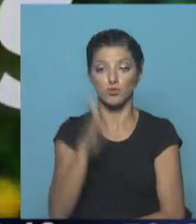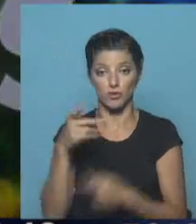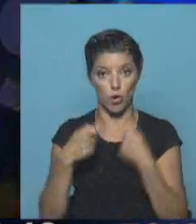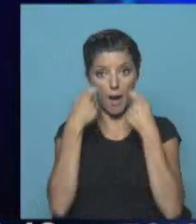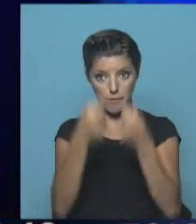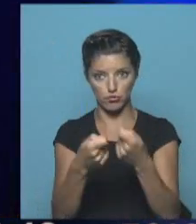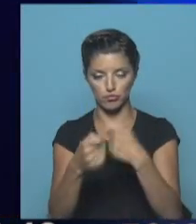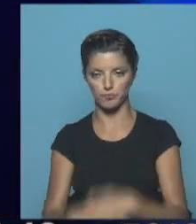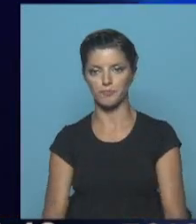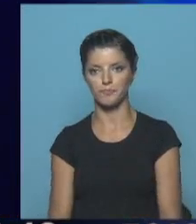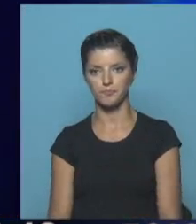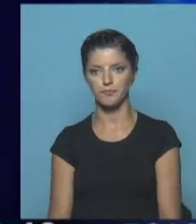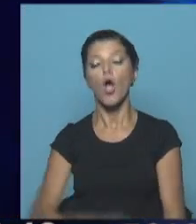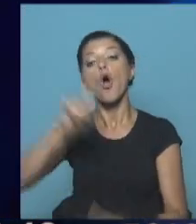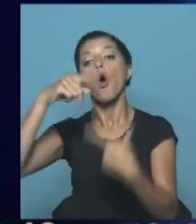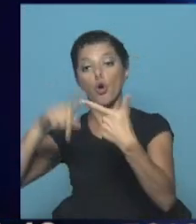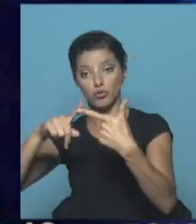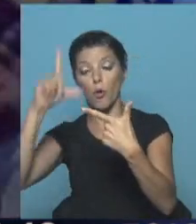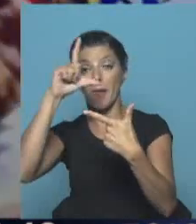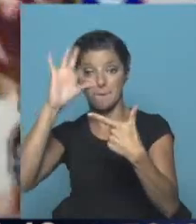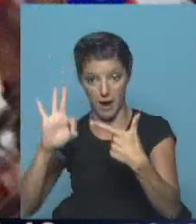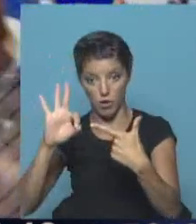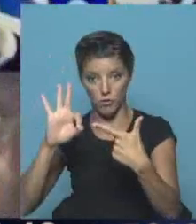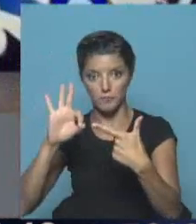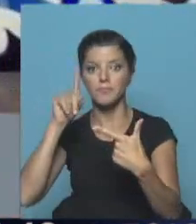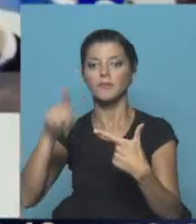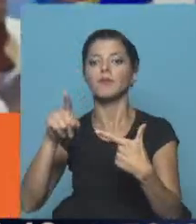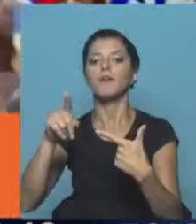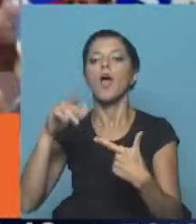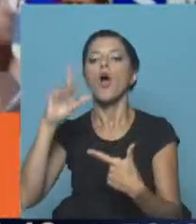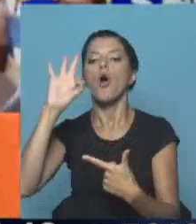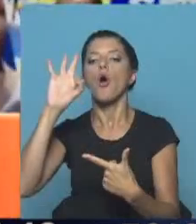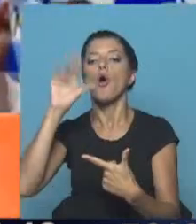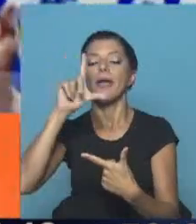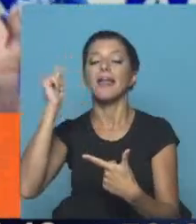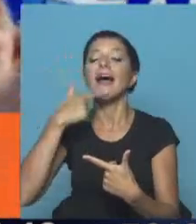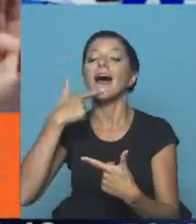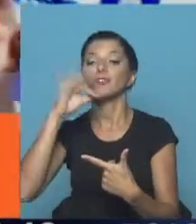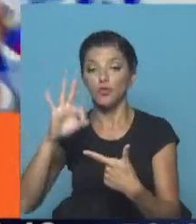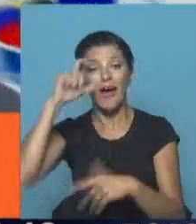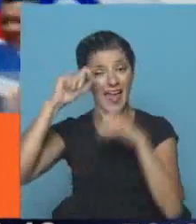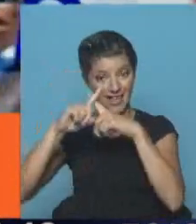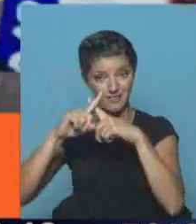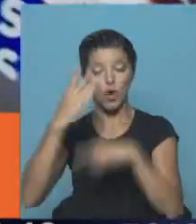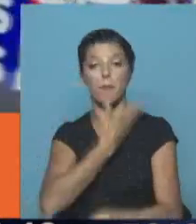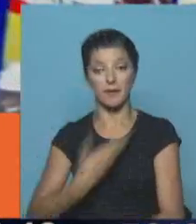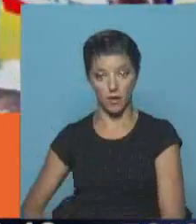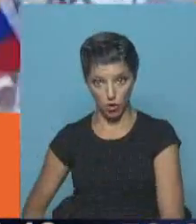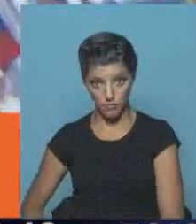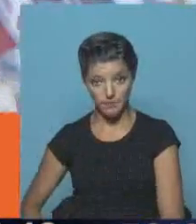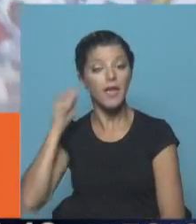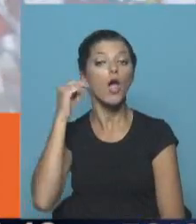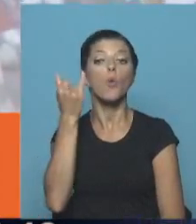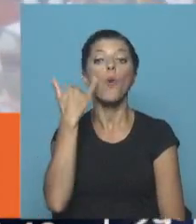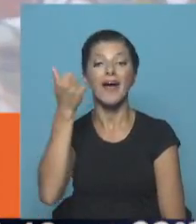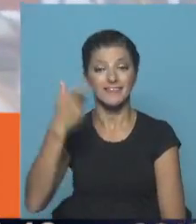voto. El banquero Guillermo Lasso, un exministro de Economía, defensor del libre mercado y ex gobernador de la provincia de Guayas, candidato